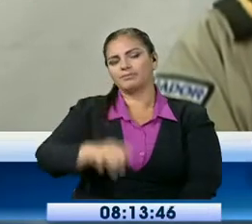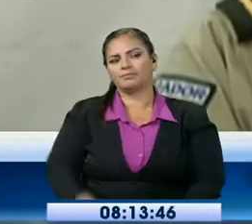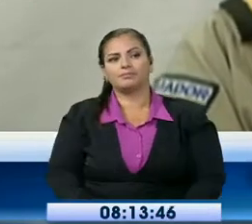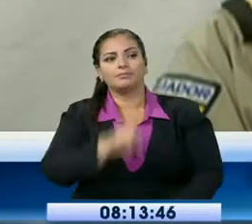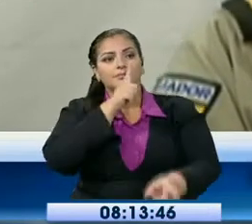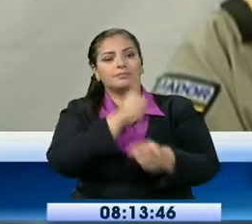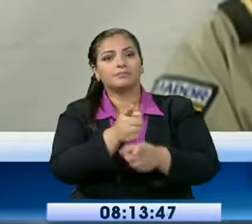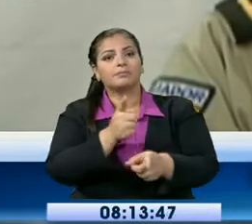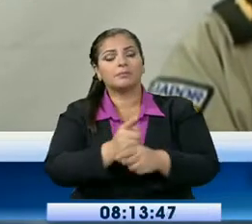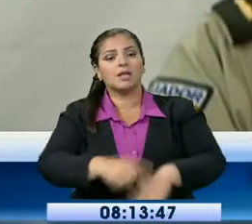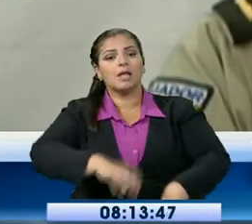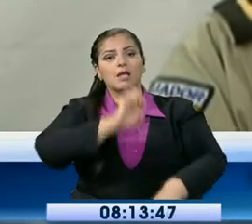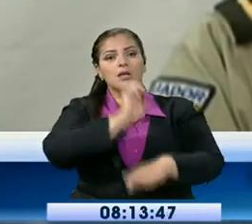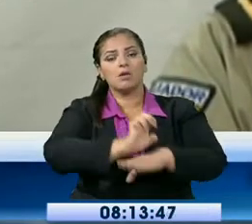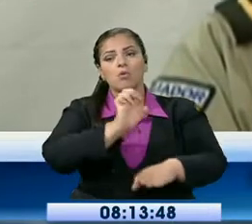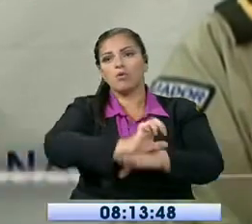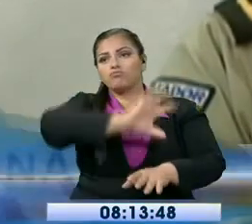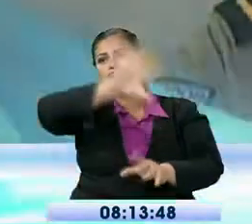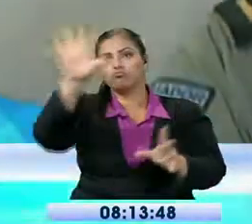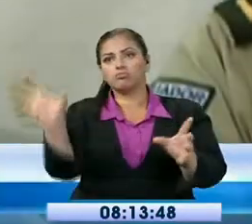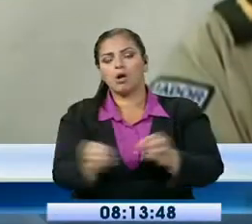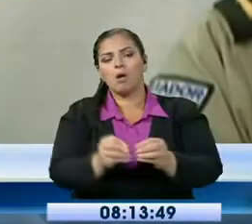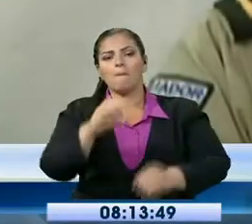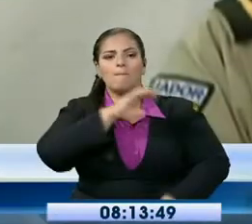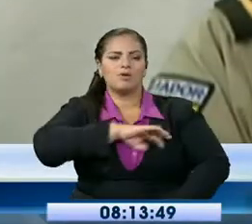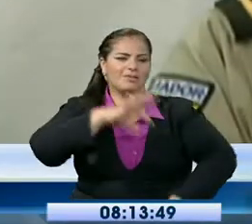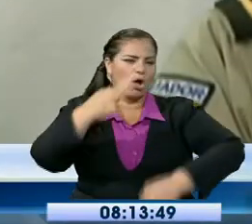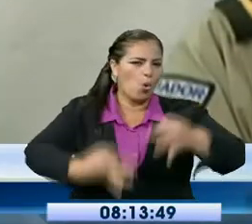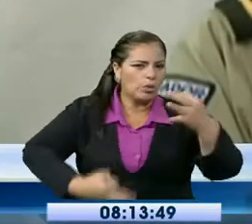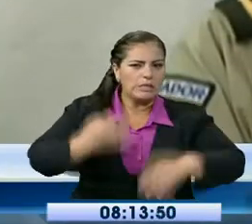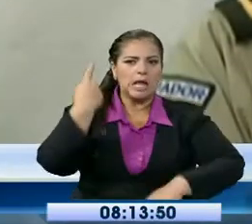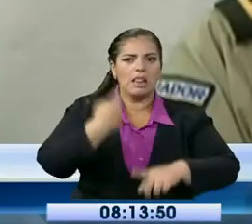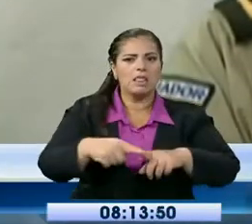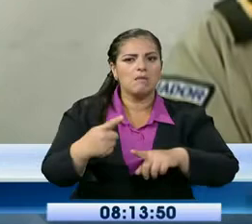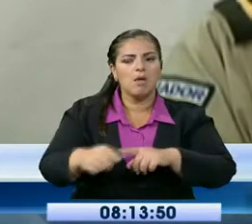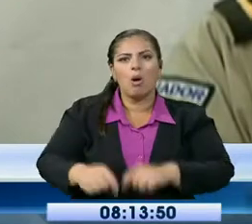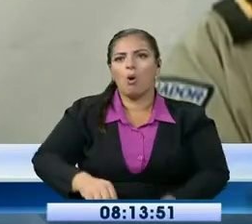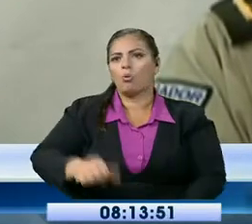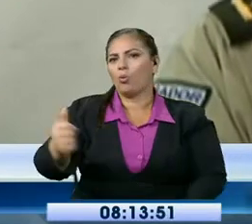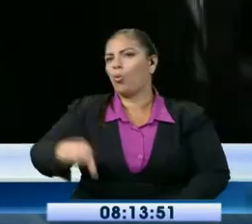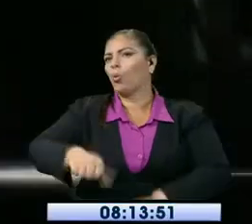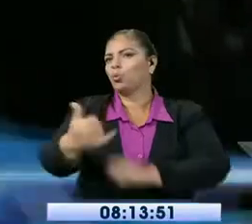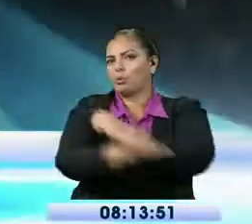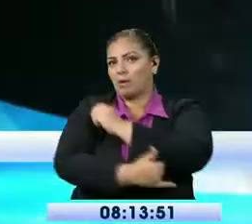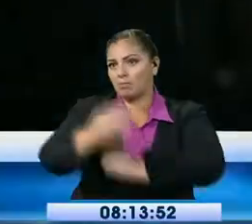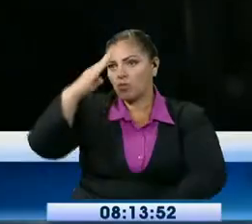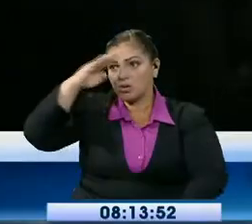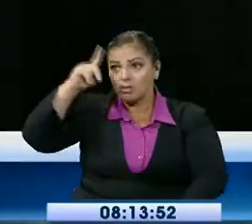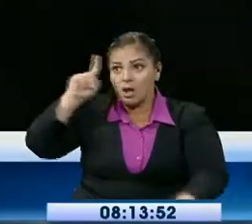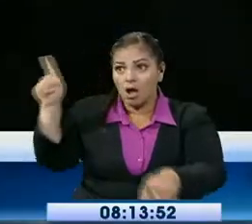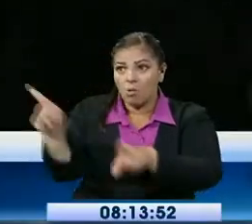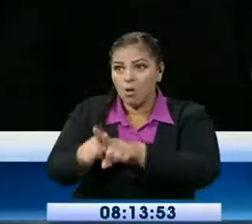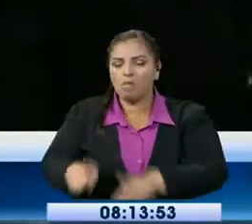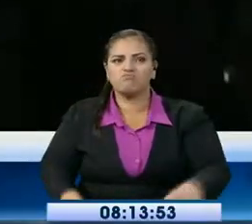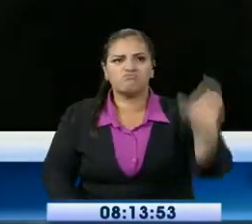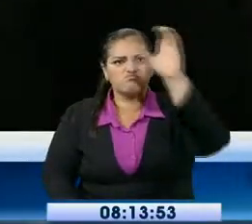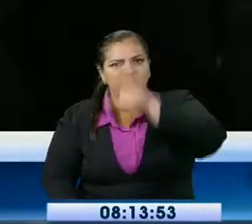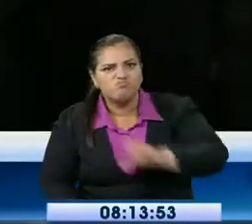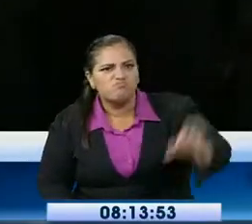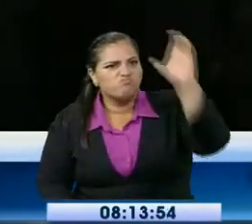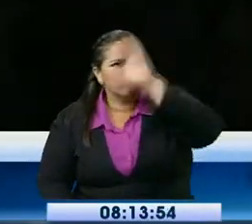las jefaturas de Policía Judicial, Interpol y el bloque de búsqueda.